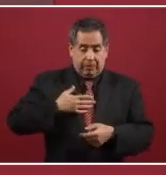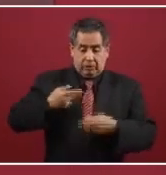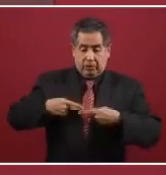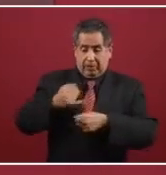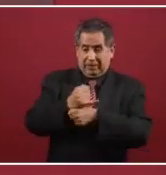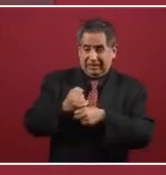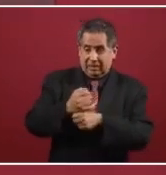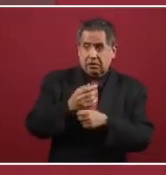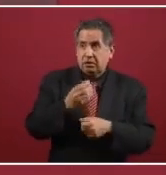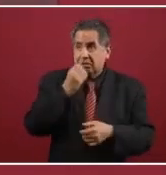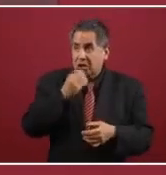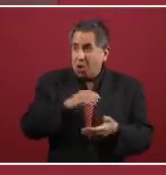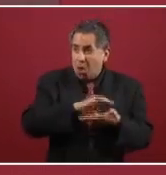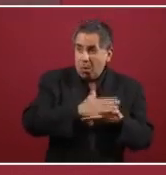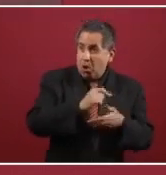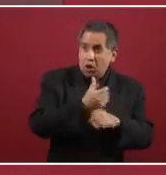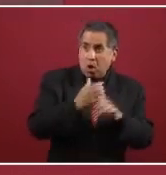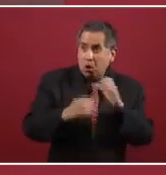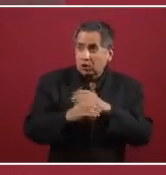puede